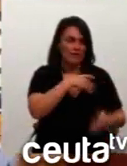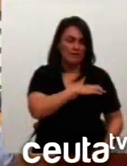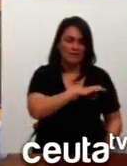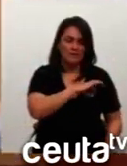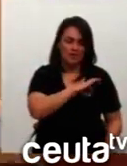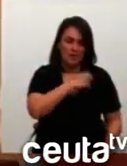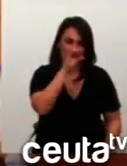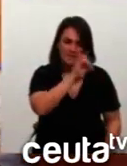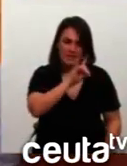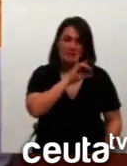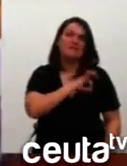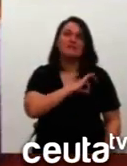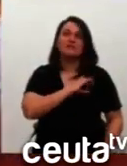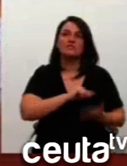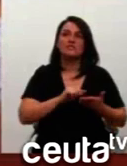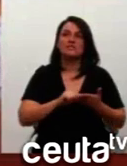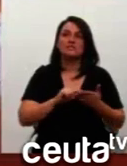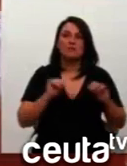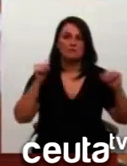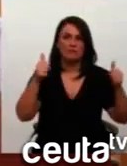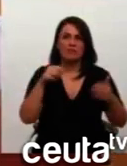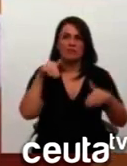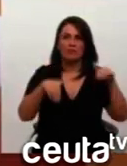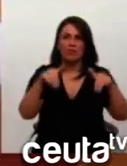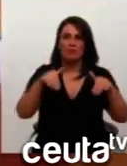secretario, vamos a proceder a la votación.